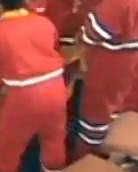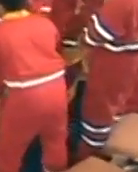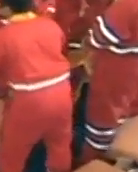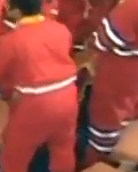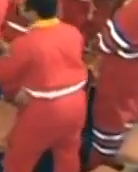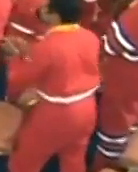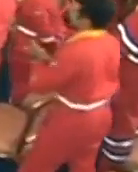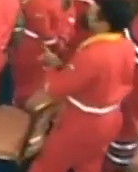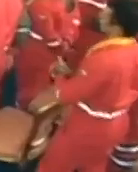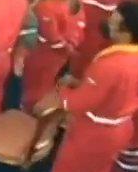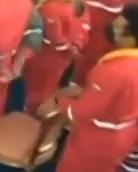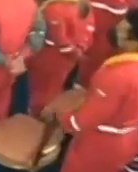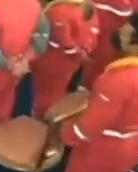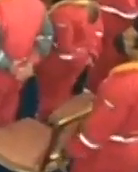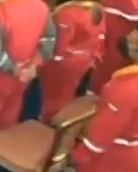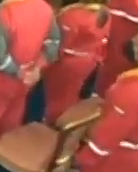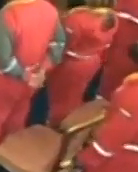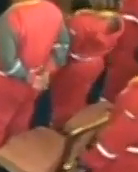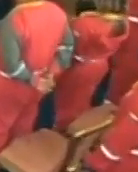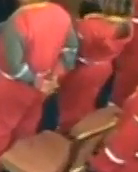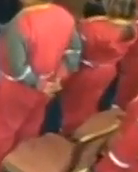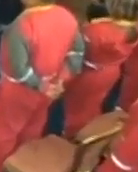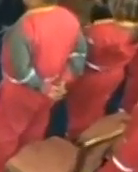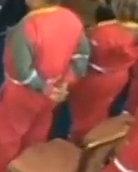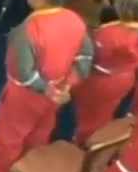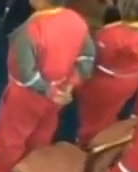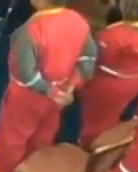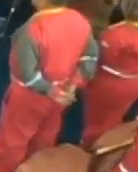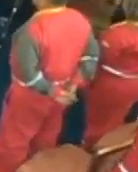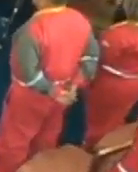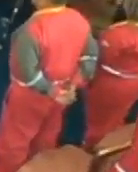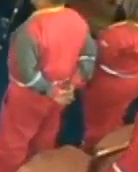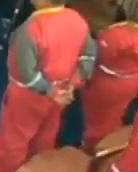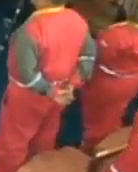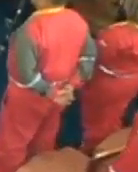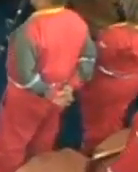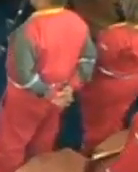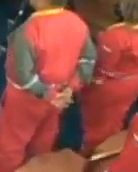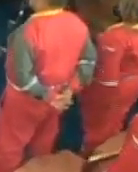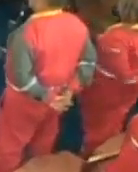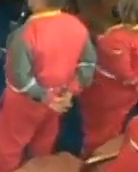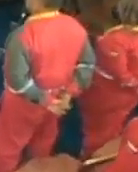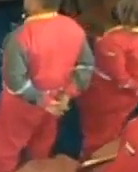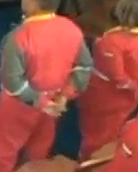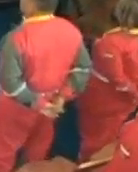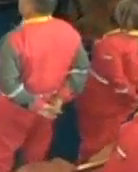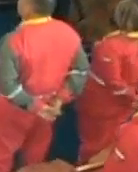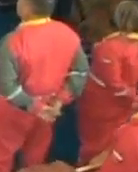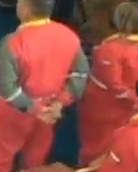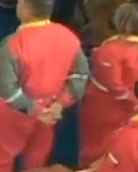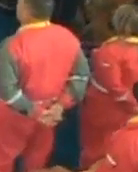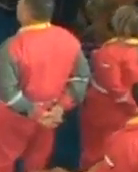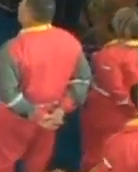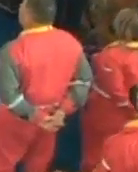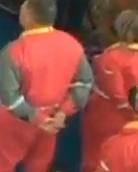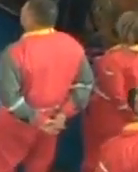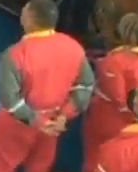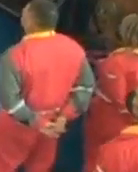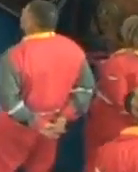las relaciones de cooperación entre Cuba y Venezuela en lo que han sido estos 20 años de relaciones con la llegada de la